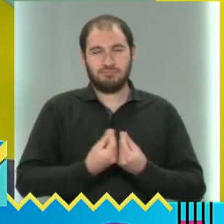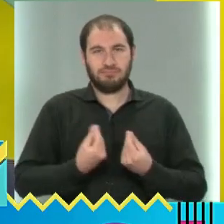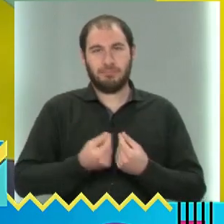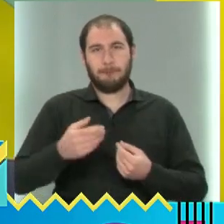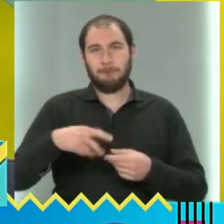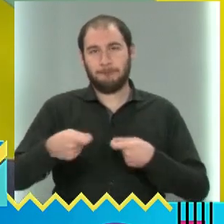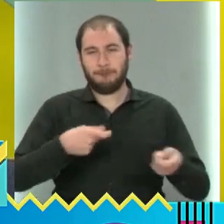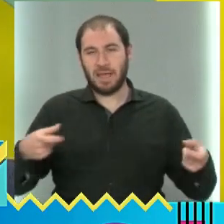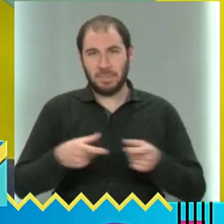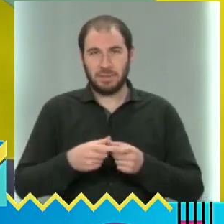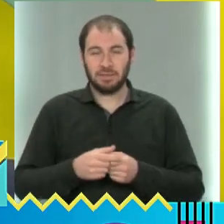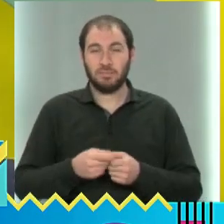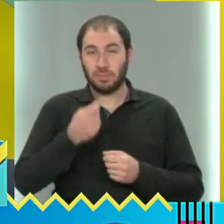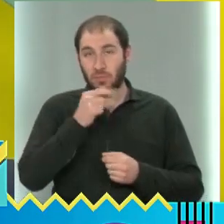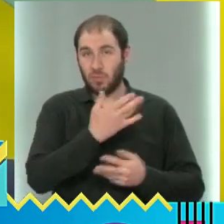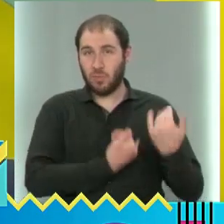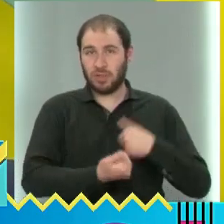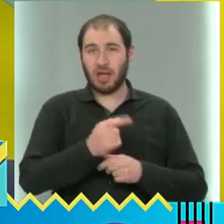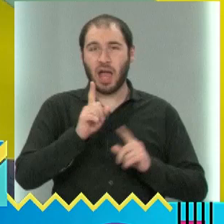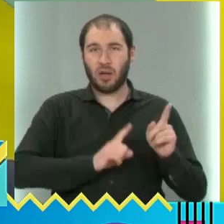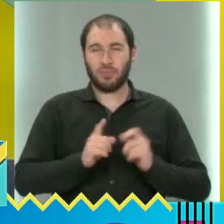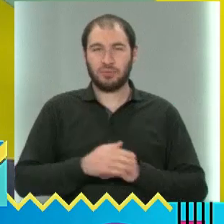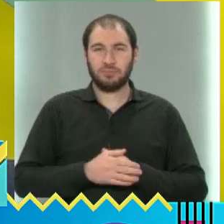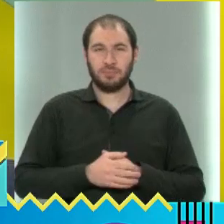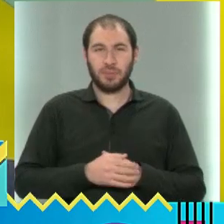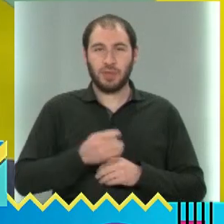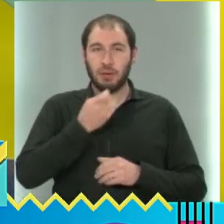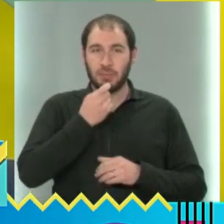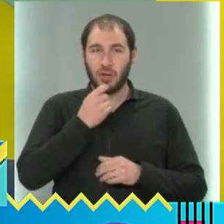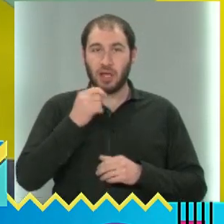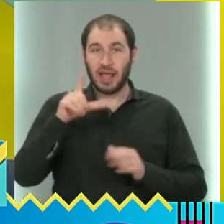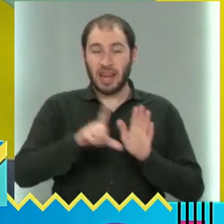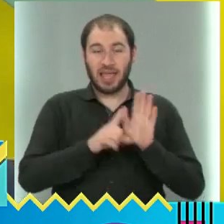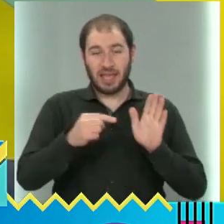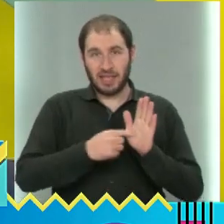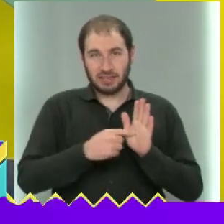las pymes, entre ellos algunos de los que vos mencionaste, es decir, estamos hablando de que a partir de esta ley